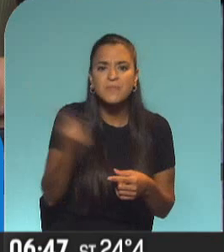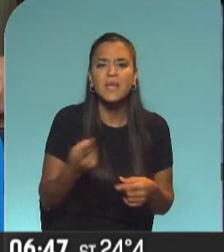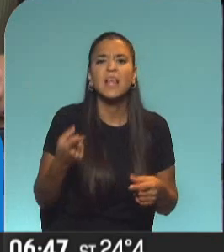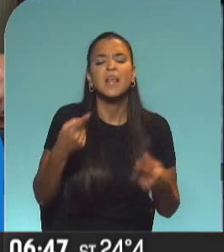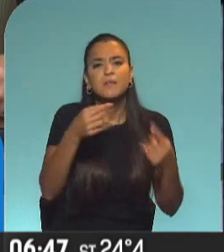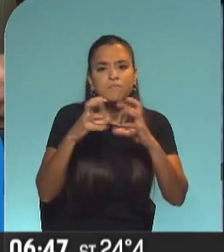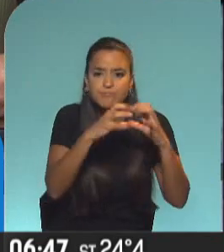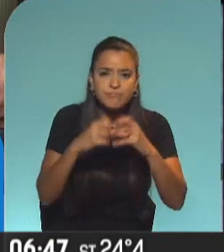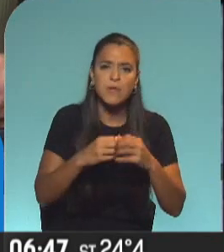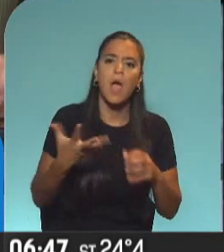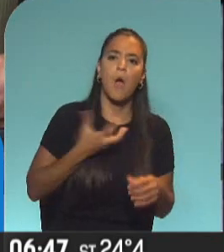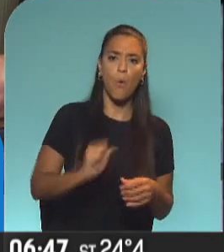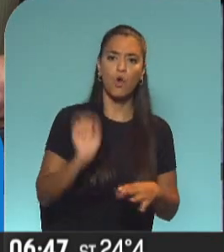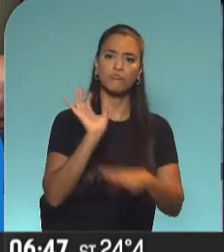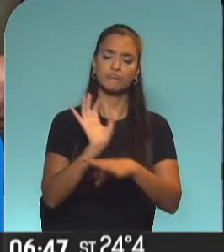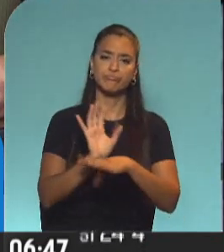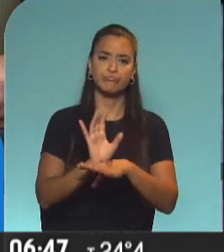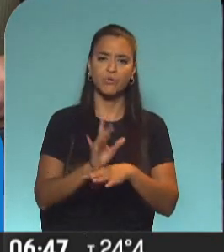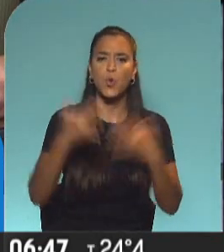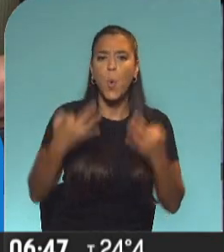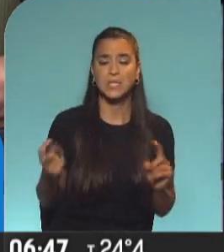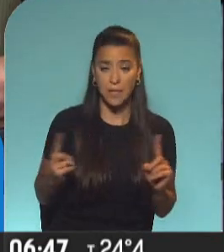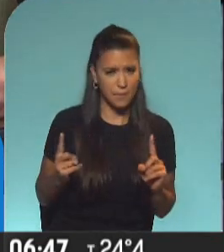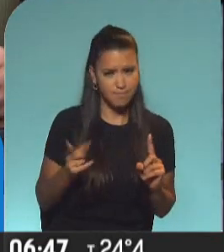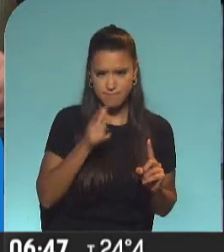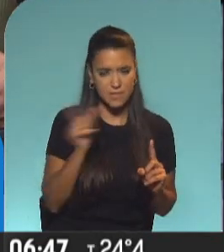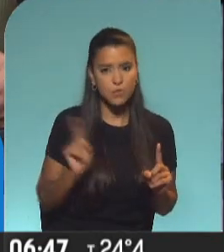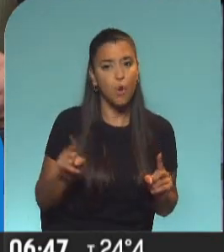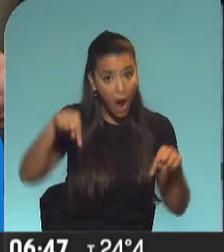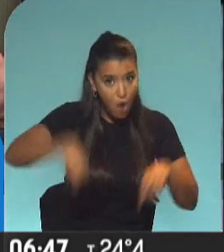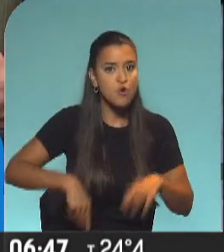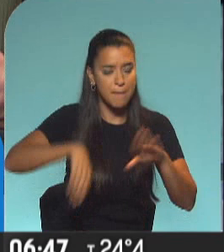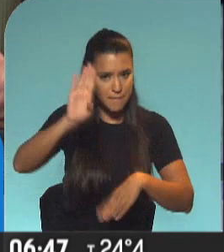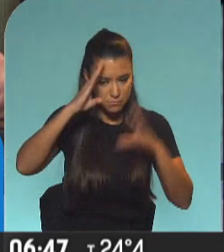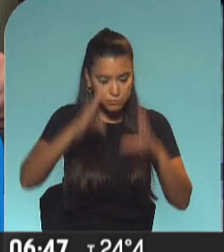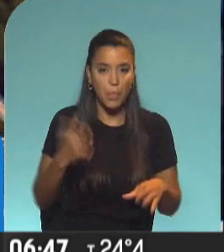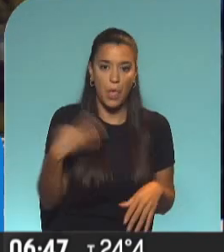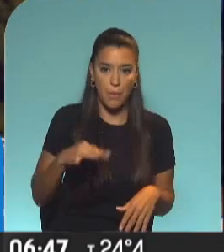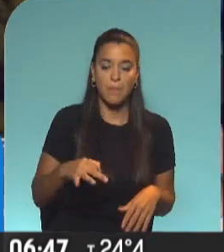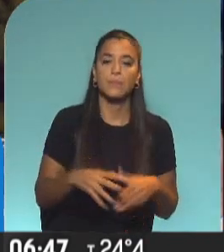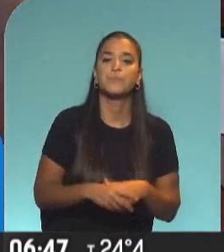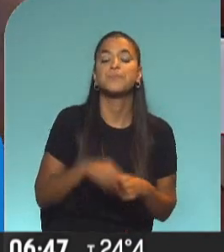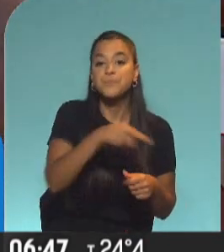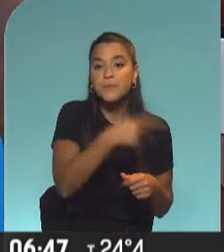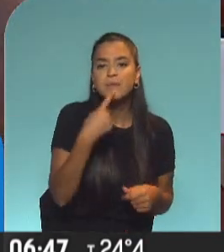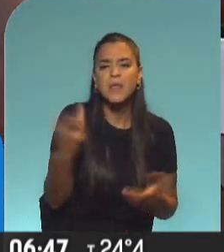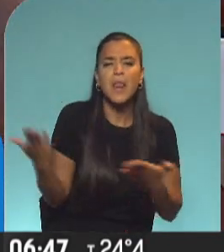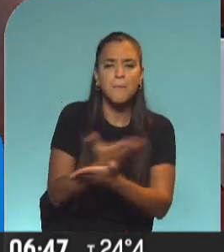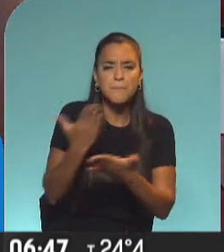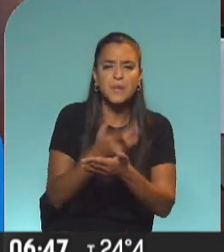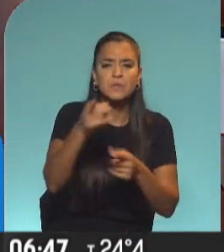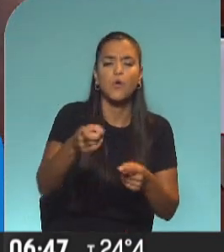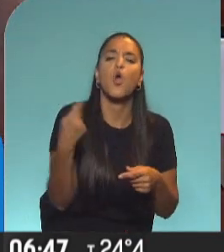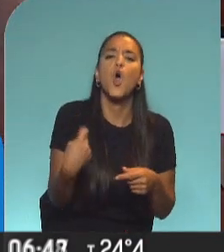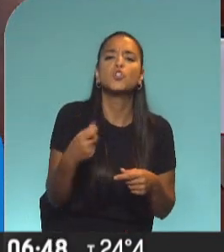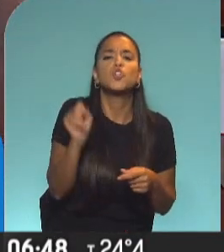el aborto en este momento no es indicado. Creo que es más indicado y más oportuno que nunca. Bueno, ahí entonces repasamos los